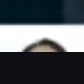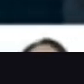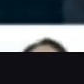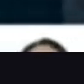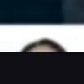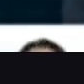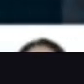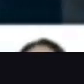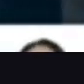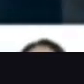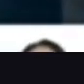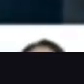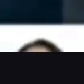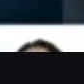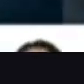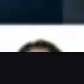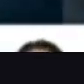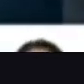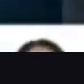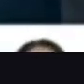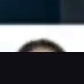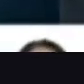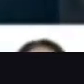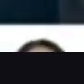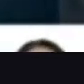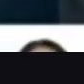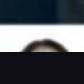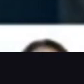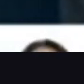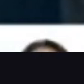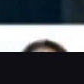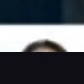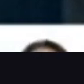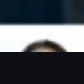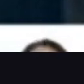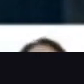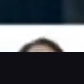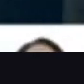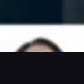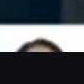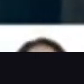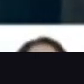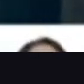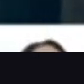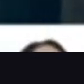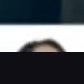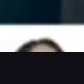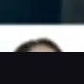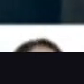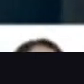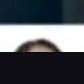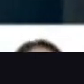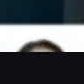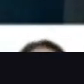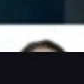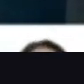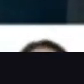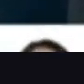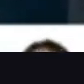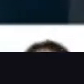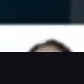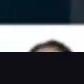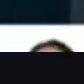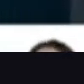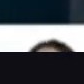de la tarjeta del ciudadano de oro, del adulto mayor, nace en el contexto del desarrollo del sistema de pago en el